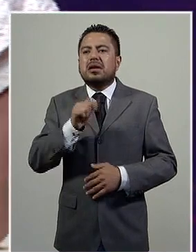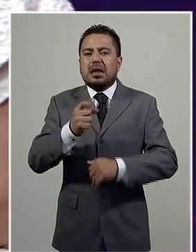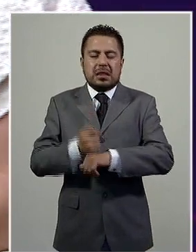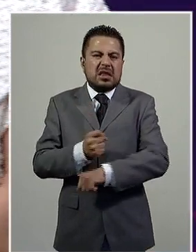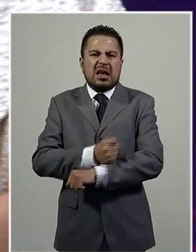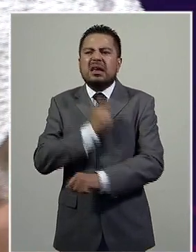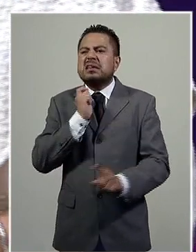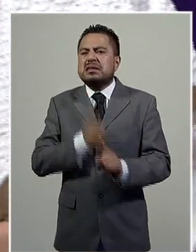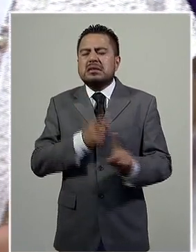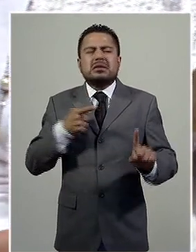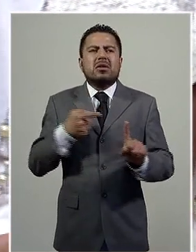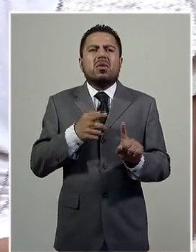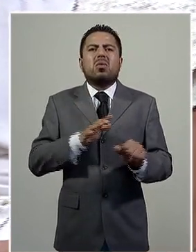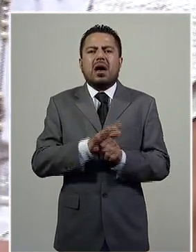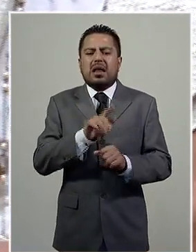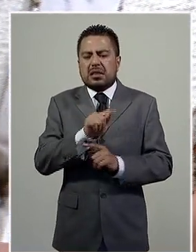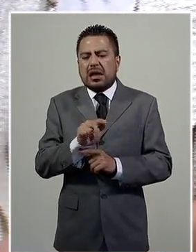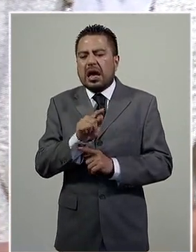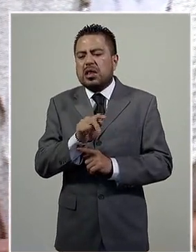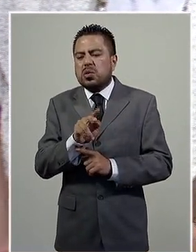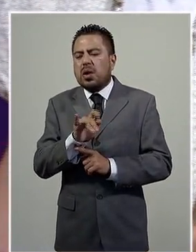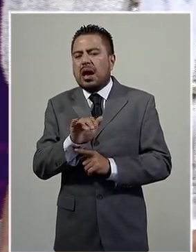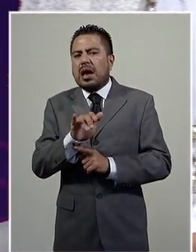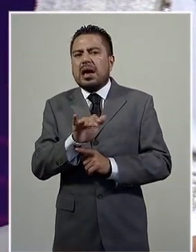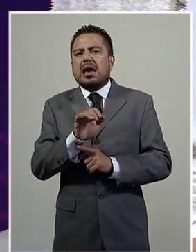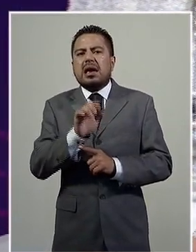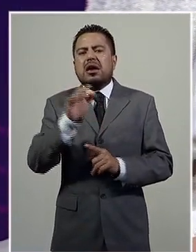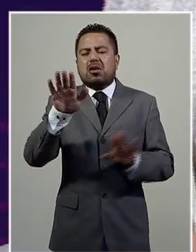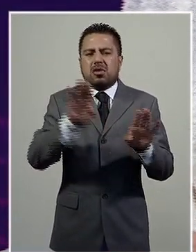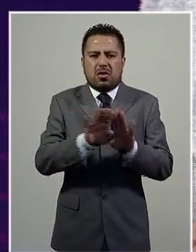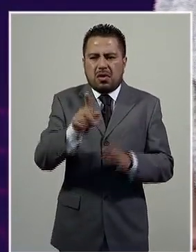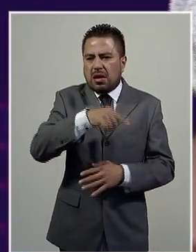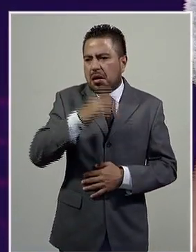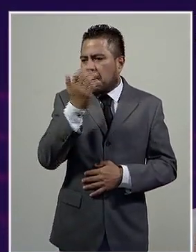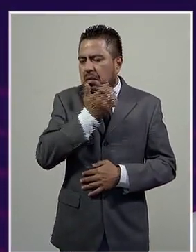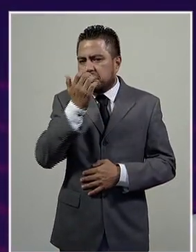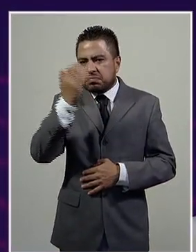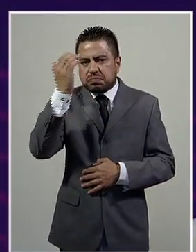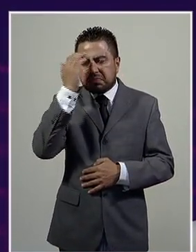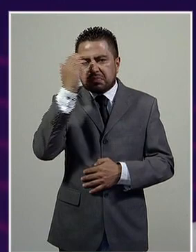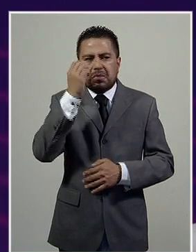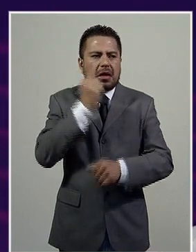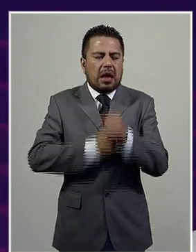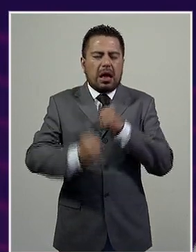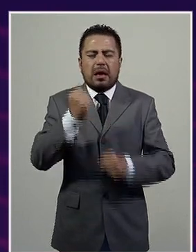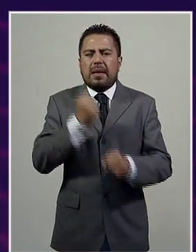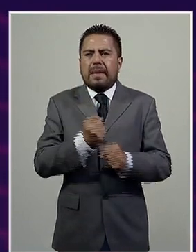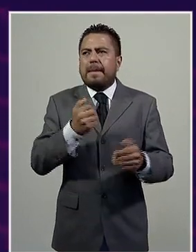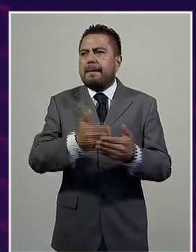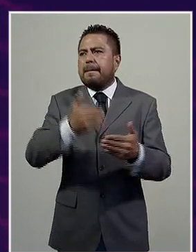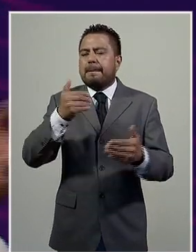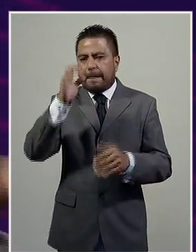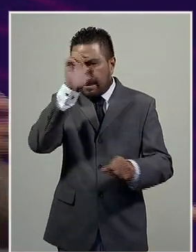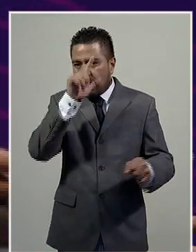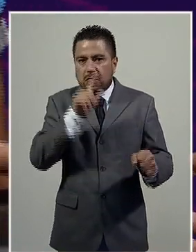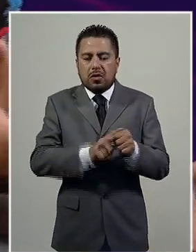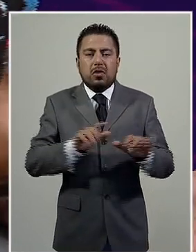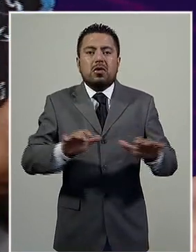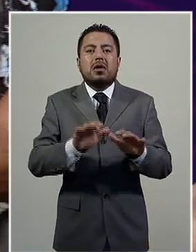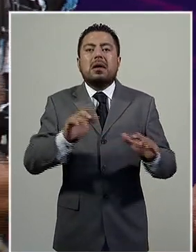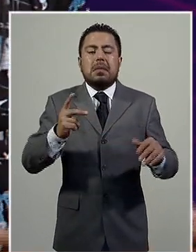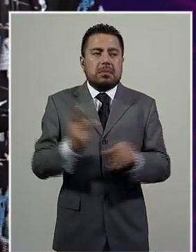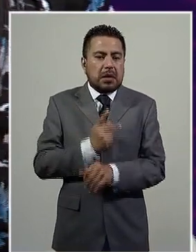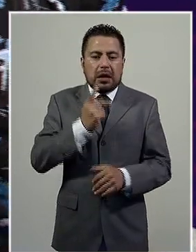tatuaje pues ya va enfocado más al tatuaje como lo conocemos desde años, ¿no? Que es una cuestión cultural. Sucede